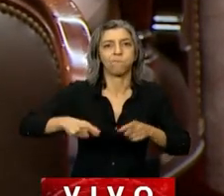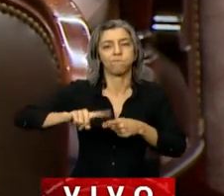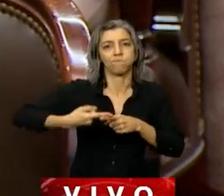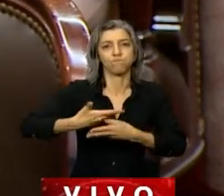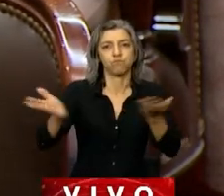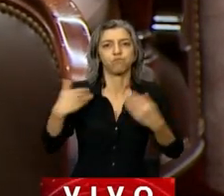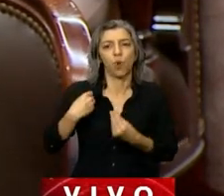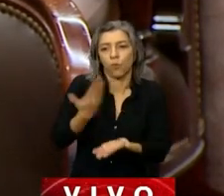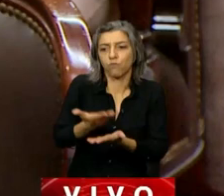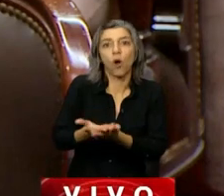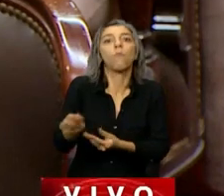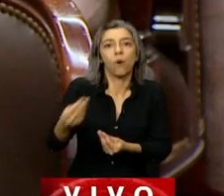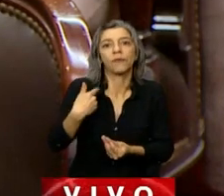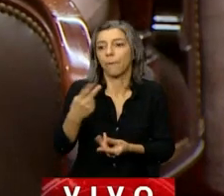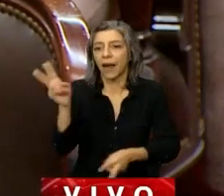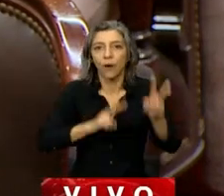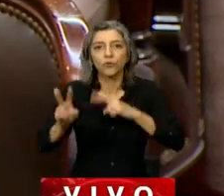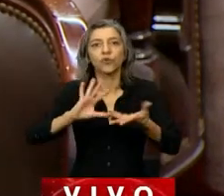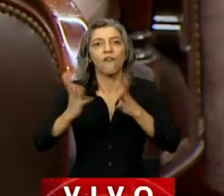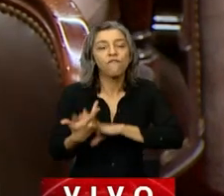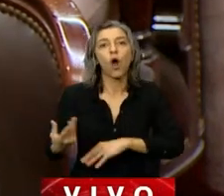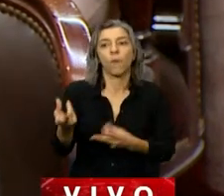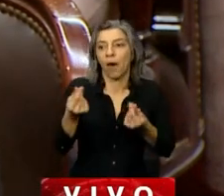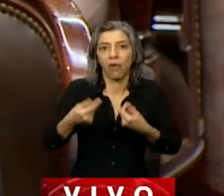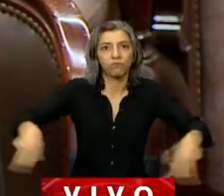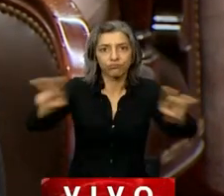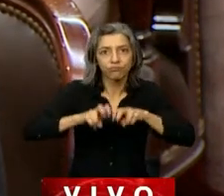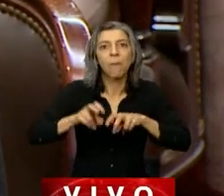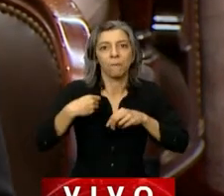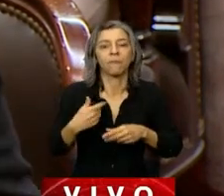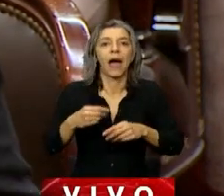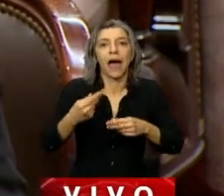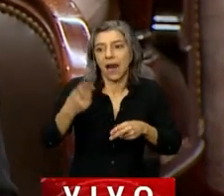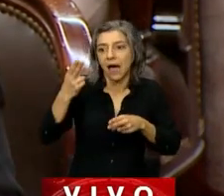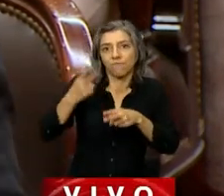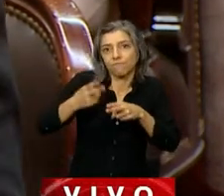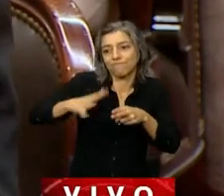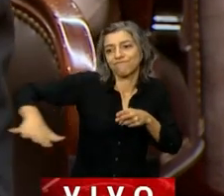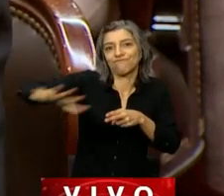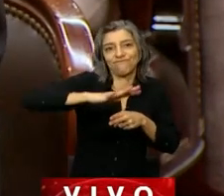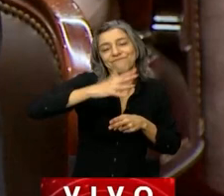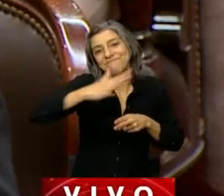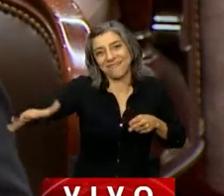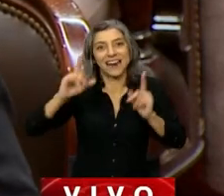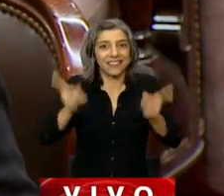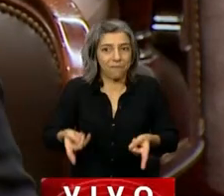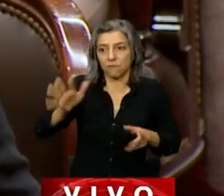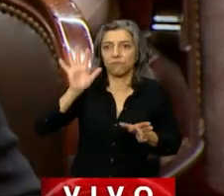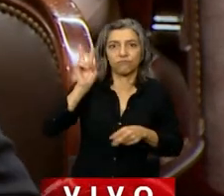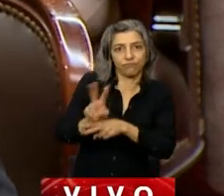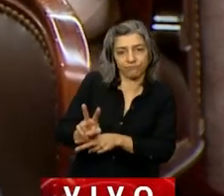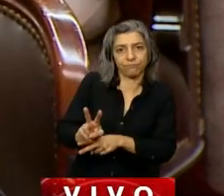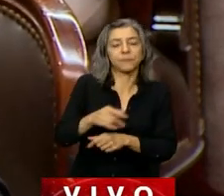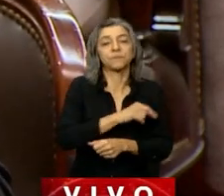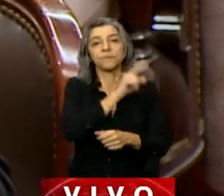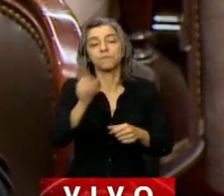propuesta, donde se consideran los costos asociados de la incorporación del área del Sistema Nacional de Áreas Marinas Protegidas. Ministerio de